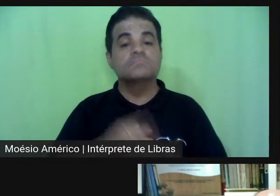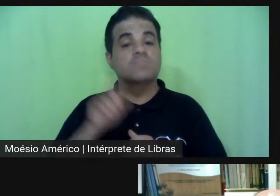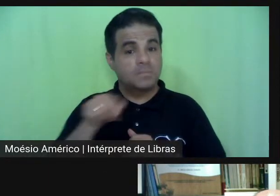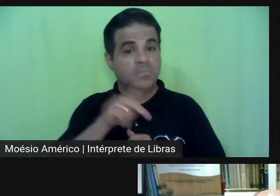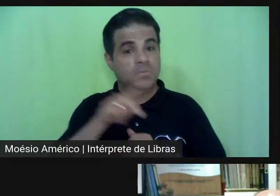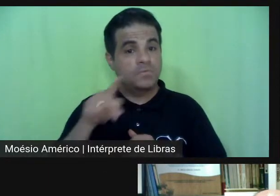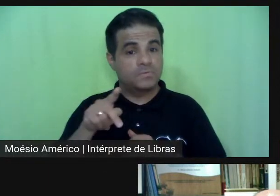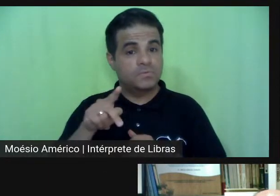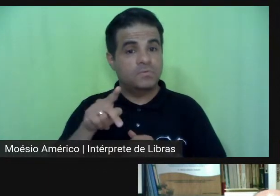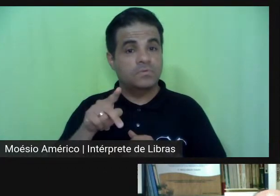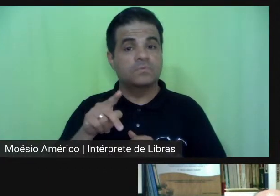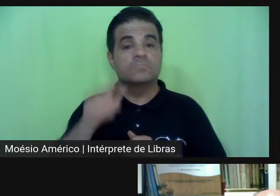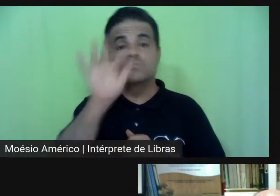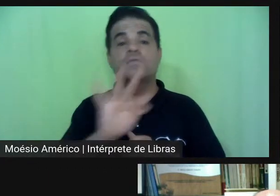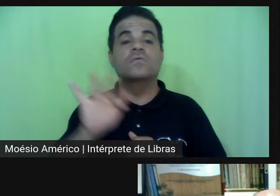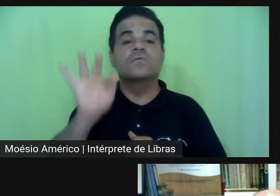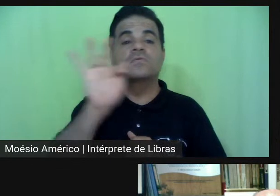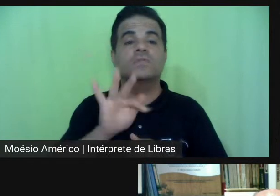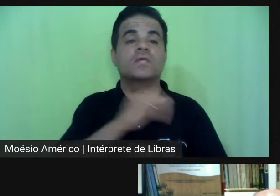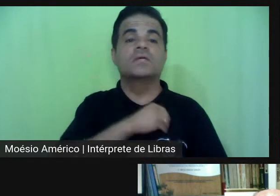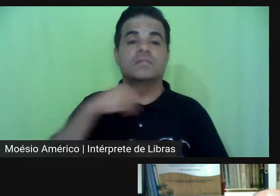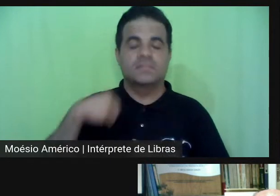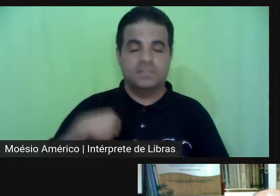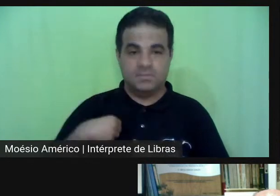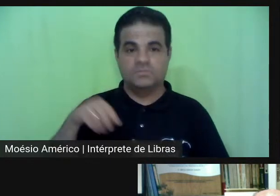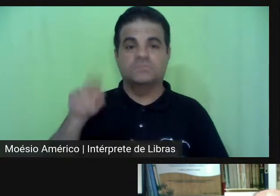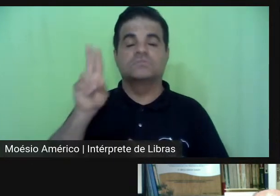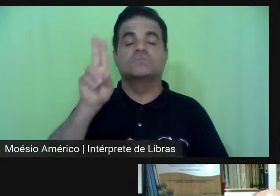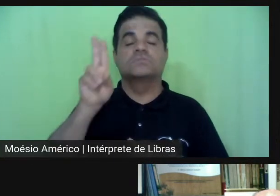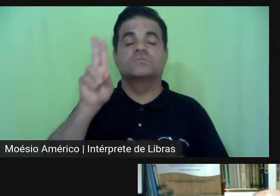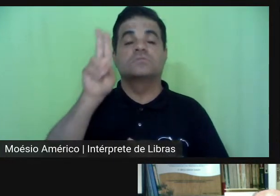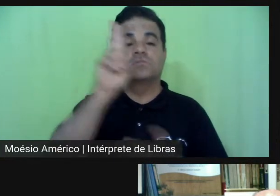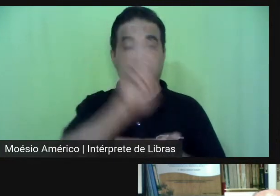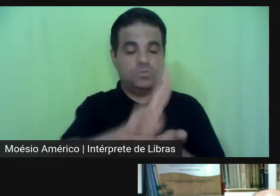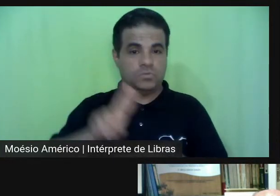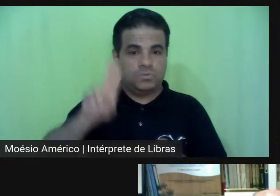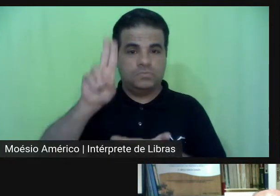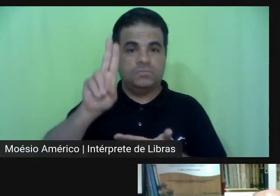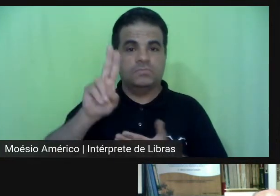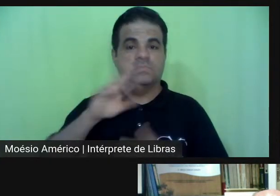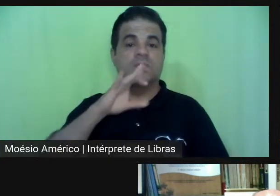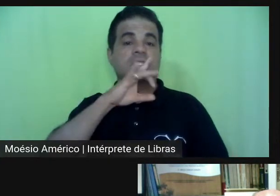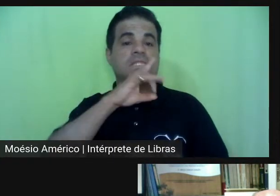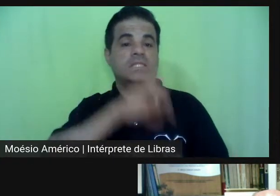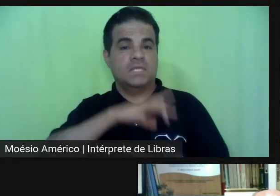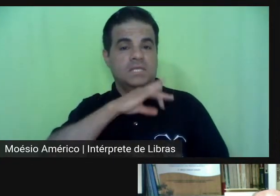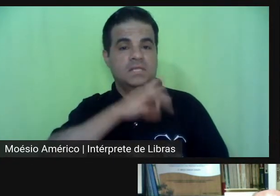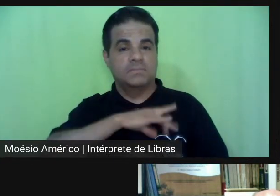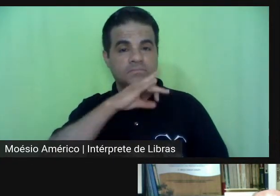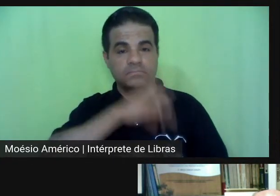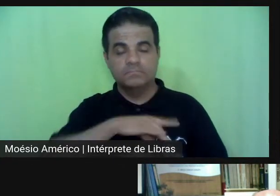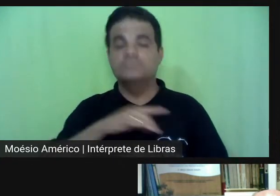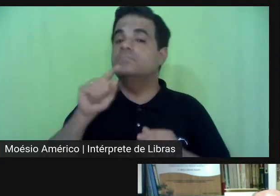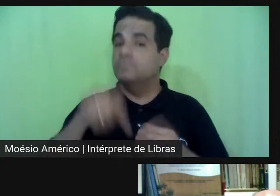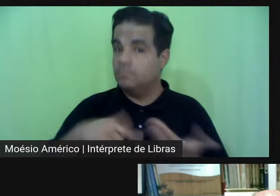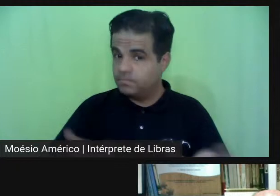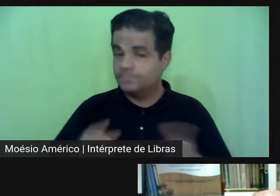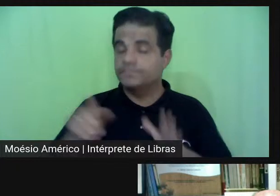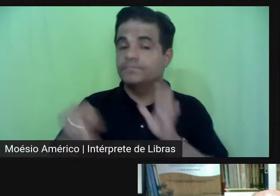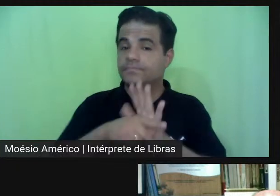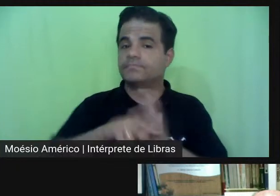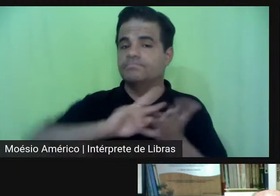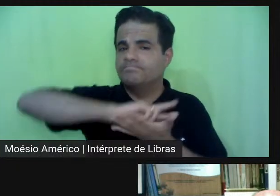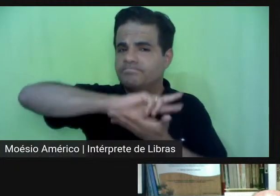honorario de la facultad de medicina de la universidad de chile al índice ha sido miembro de